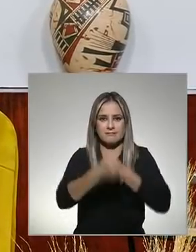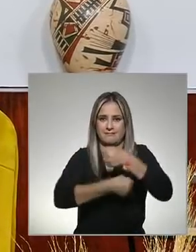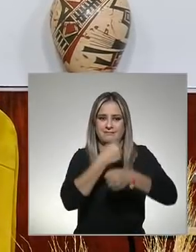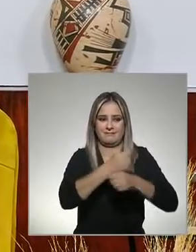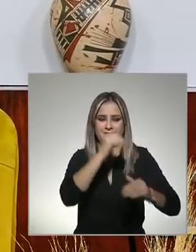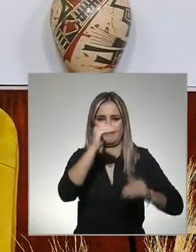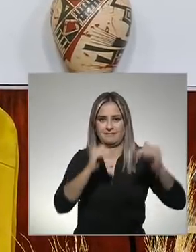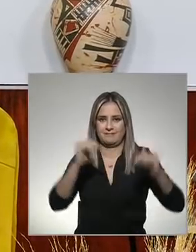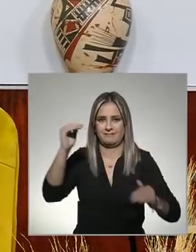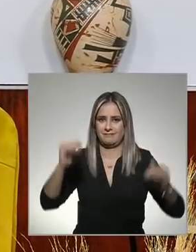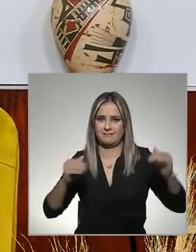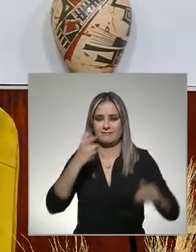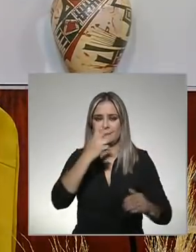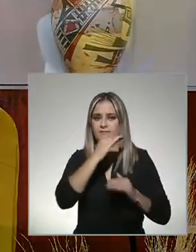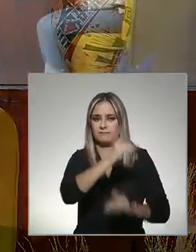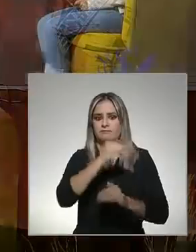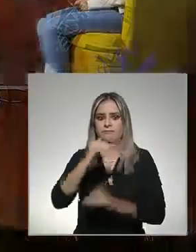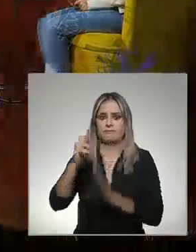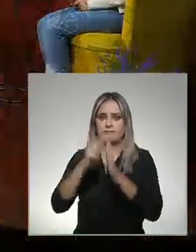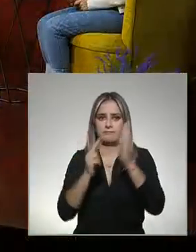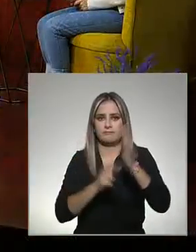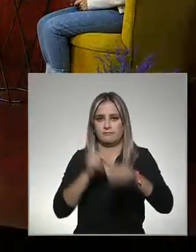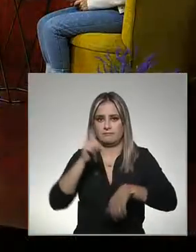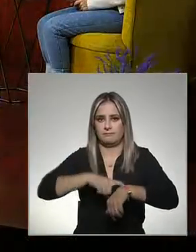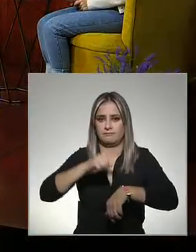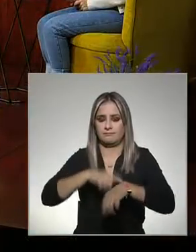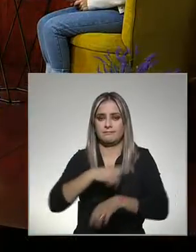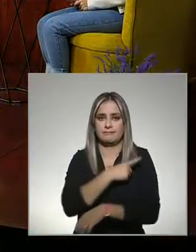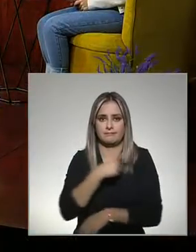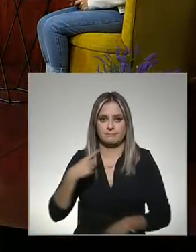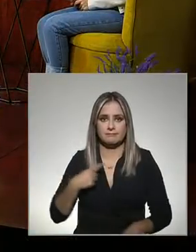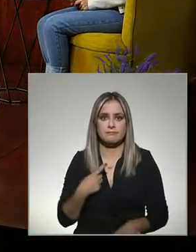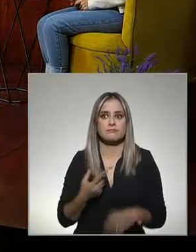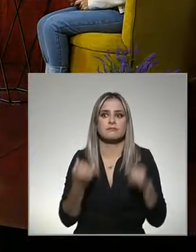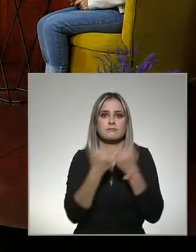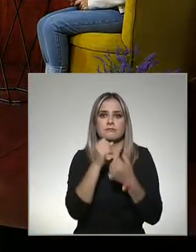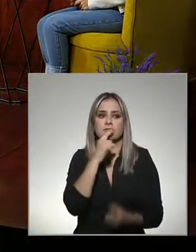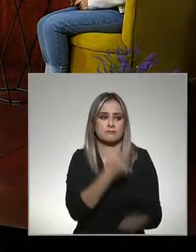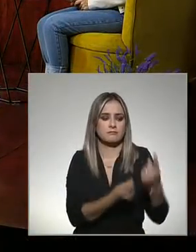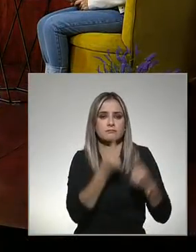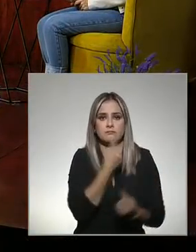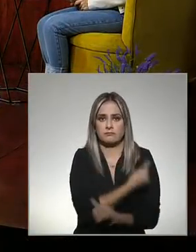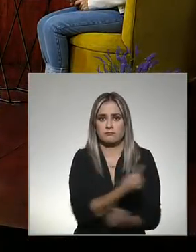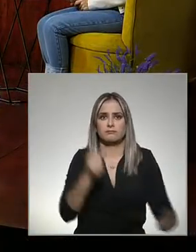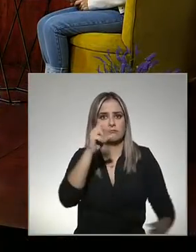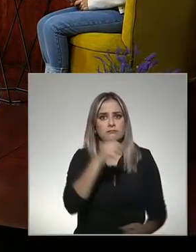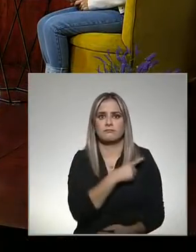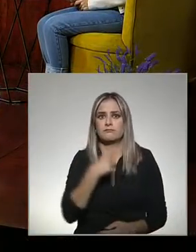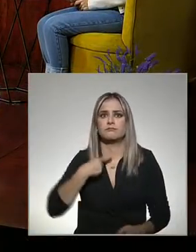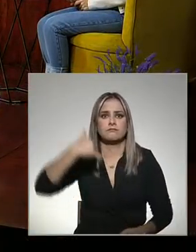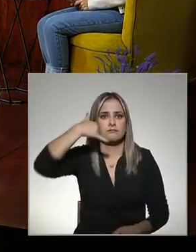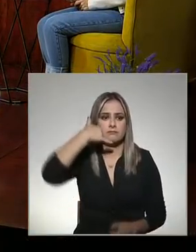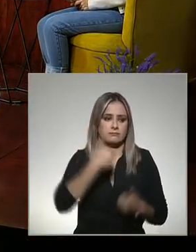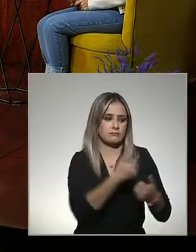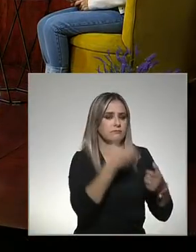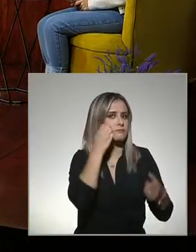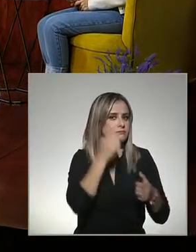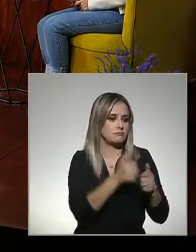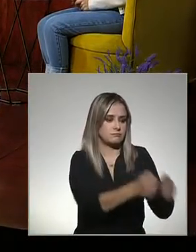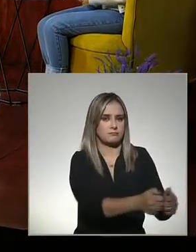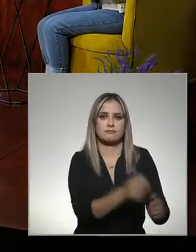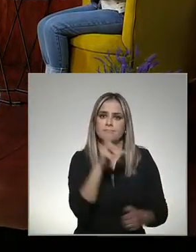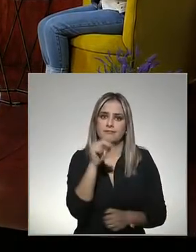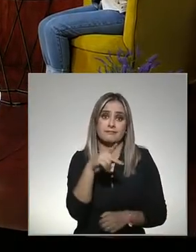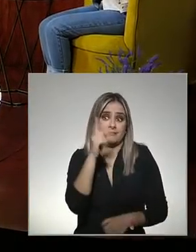edad. Y ella lo pone sobre la mesa y nos dice, bueno, no deberían tener un celular antes de los 14 años, aunque la realidad